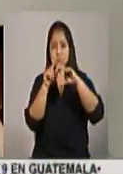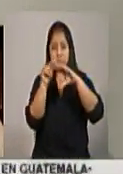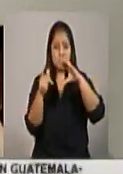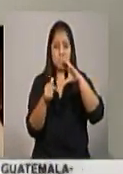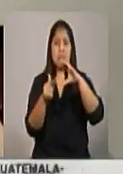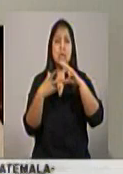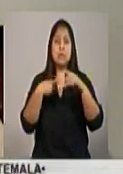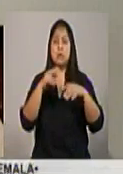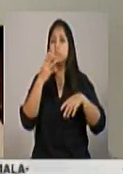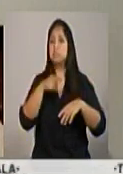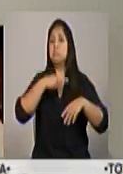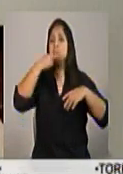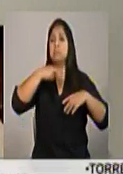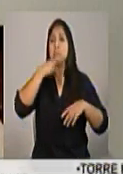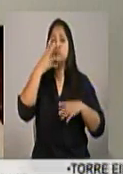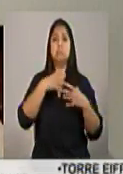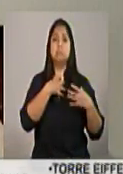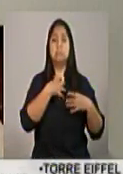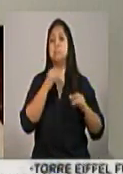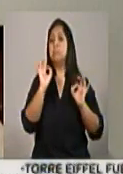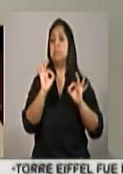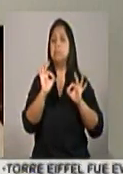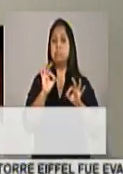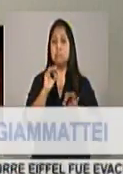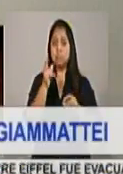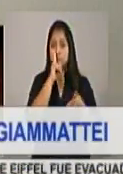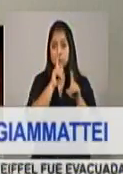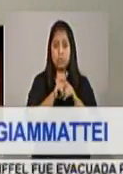después de ser contagiado de COVID-19. Escuche.